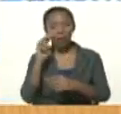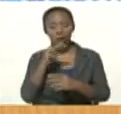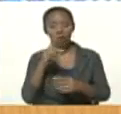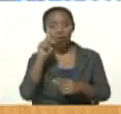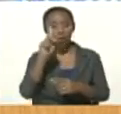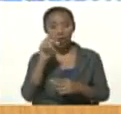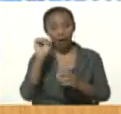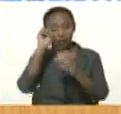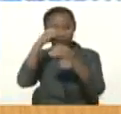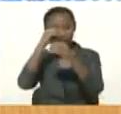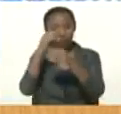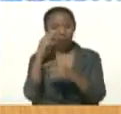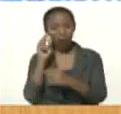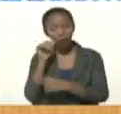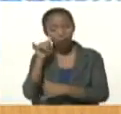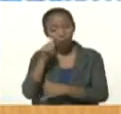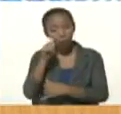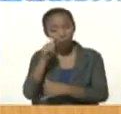está.